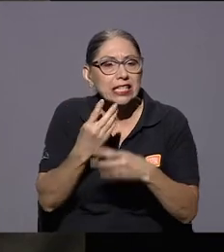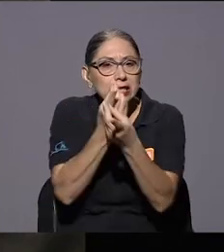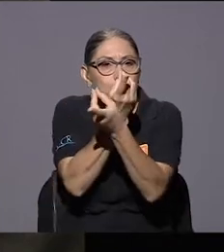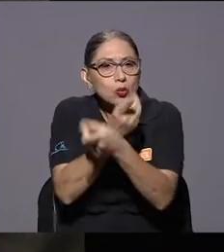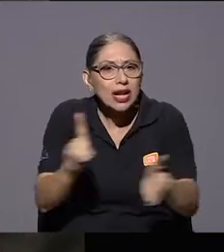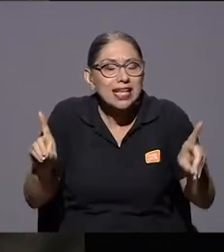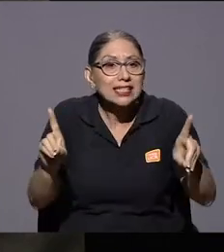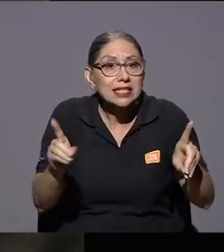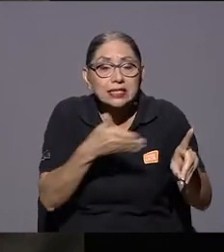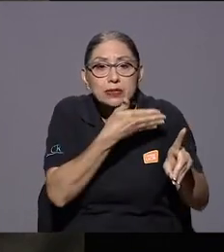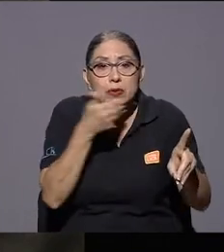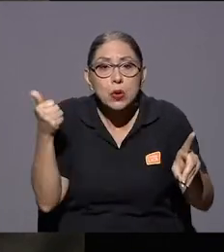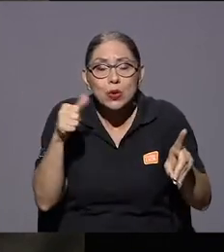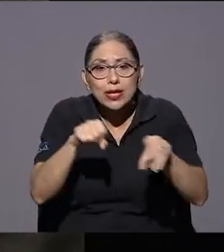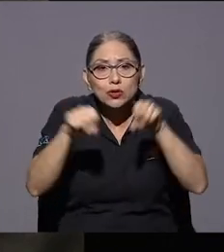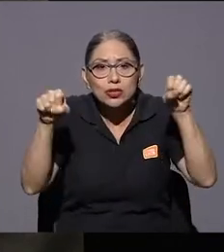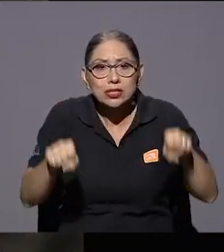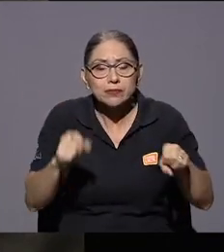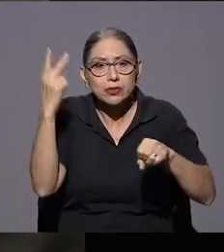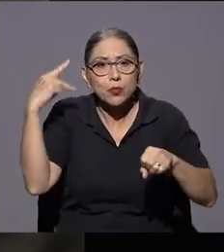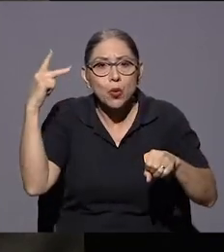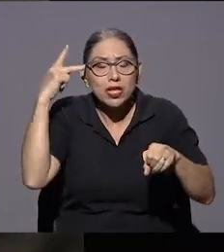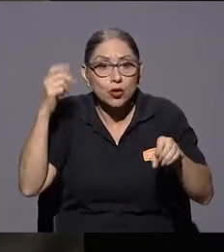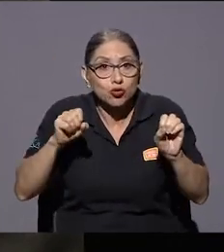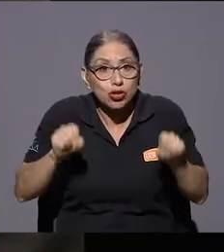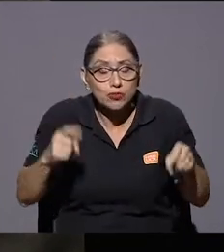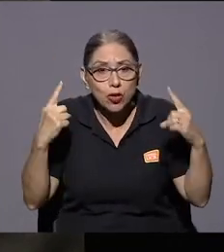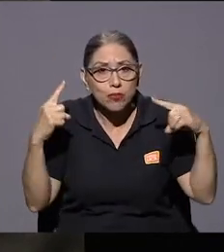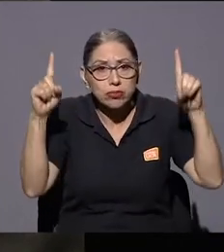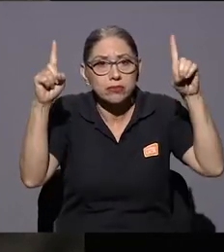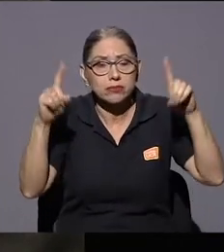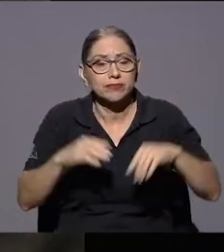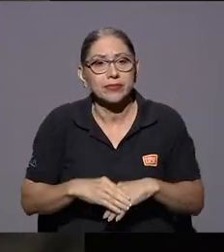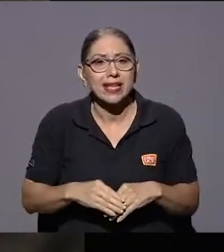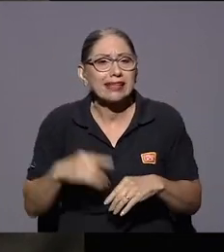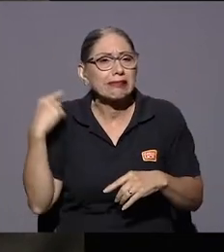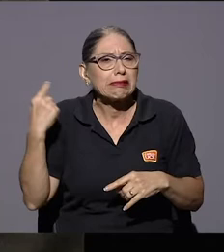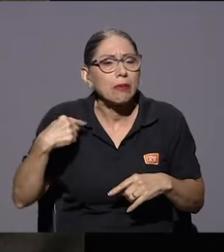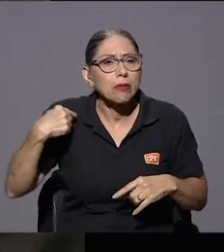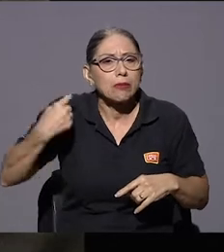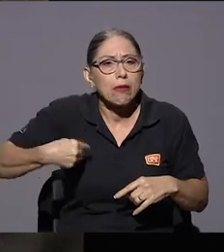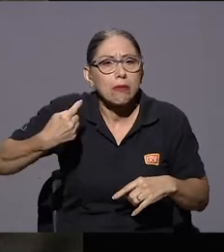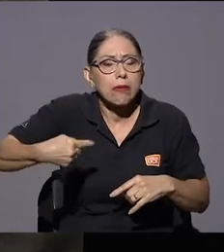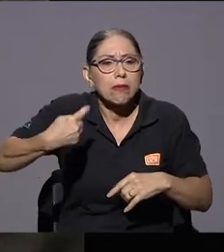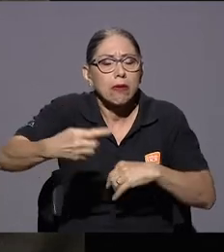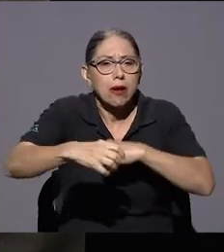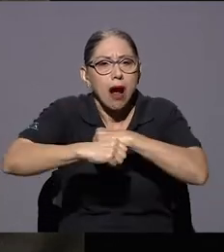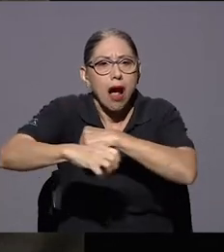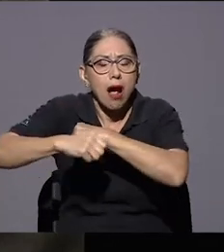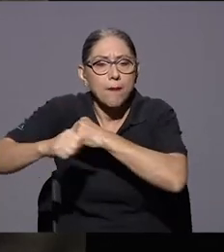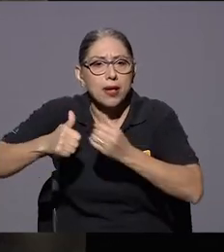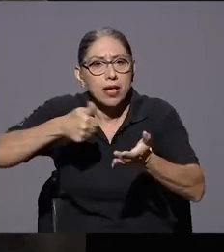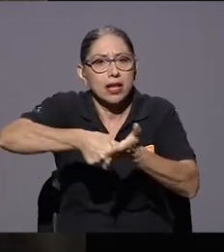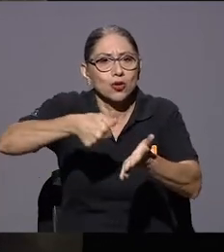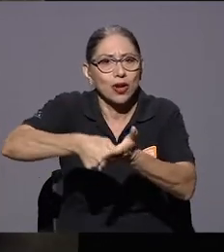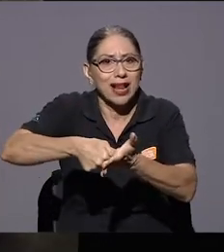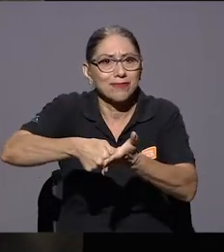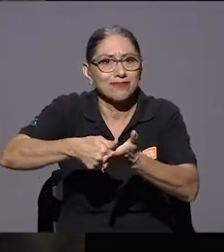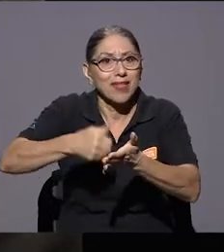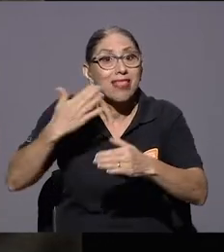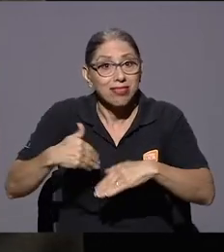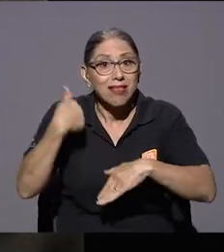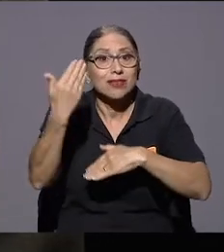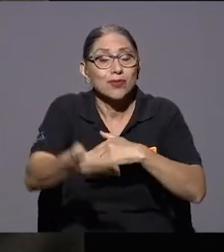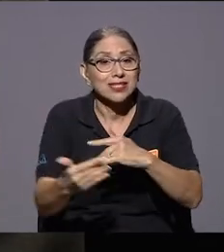de los sistemas políticos posibles. Y cada campaña electoral, desde que tenemos, ¿verdad?, después del periodo de la Guerra